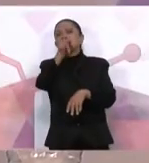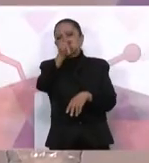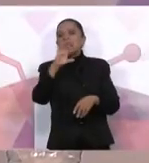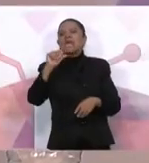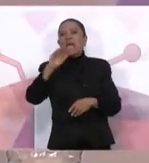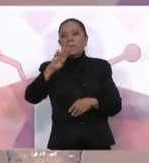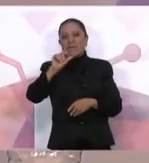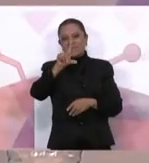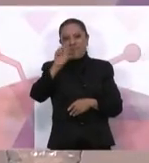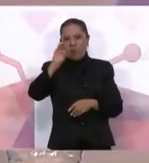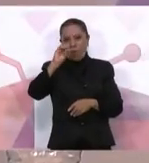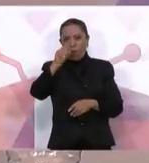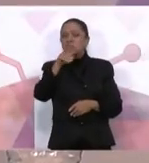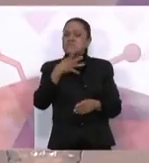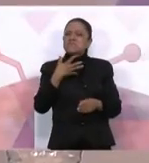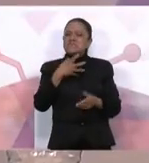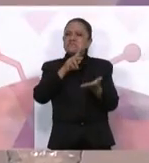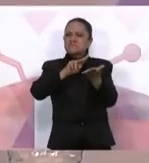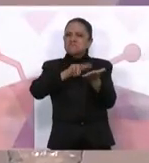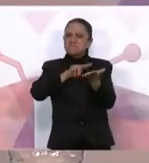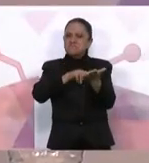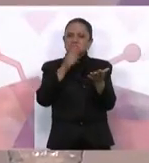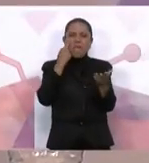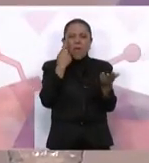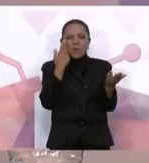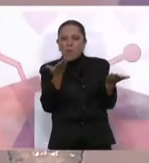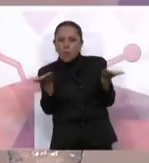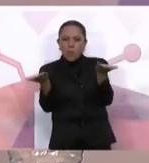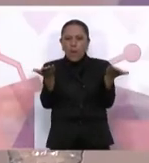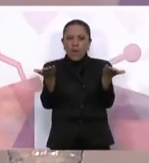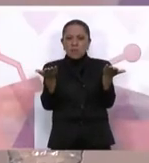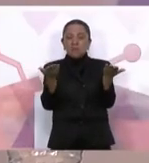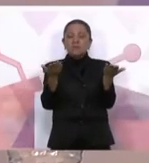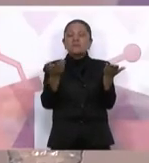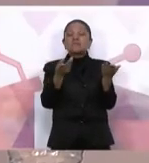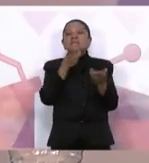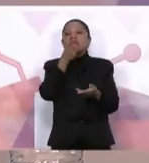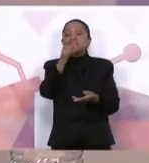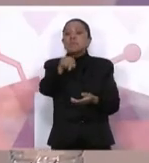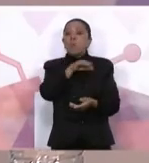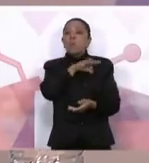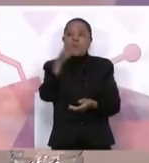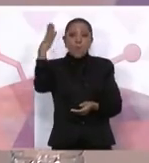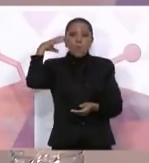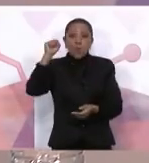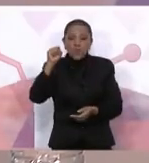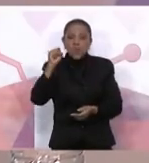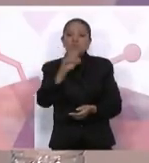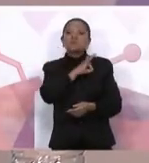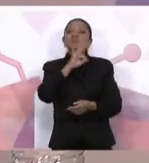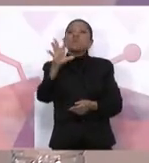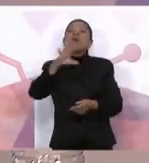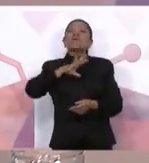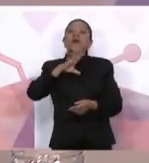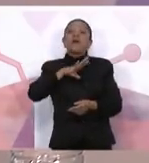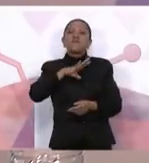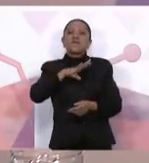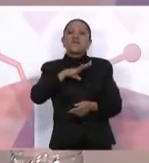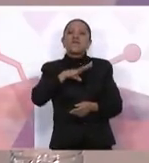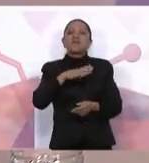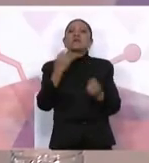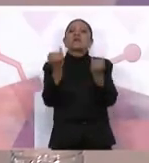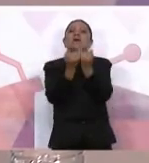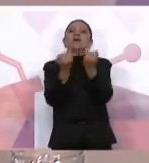opciones para que en morelos puede haber una jornada laboral diferenciada que las mujeres madres de familia puedan tener